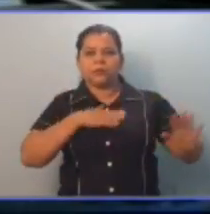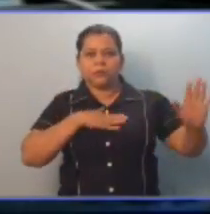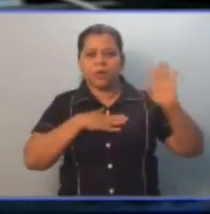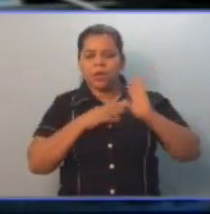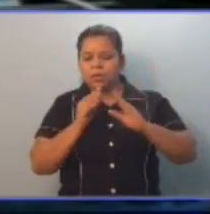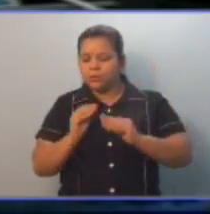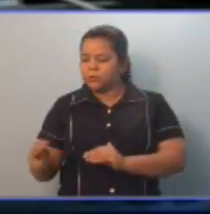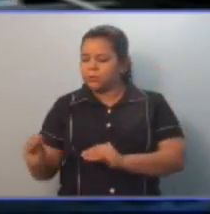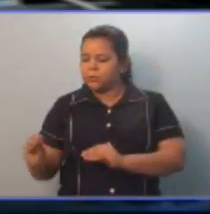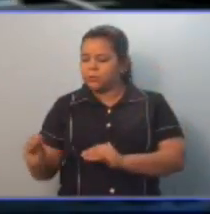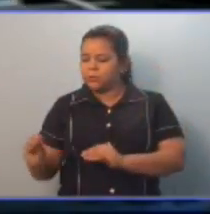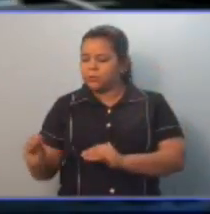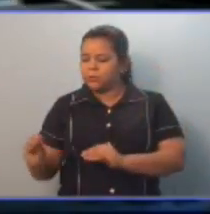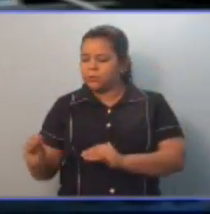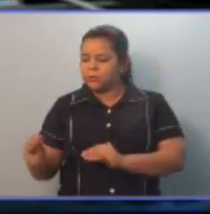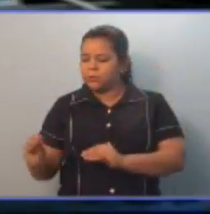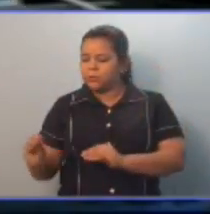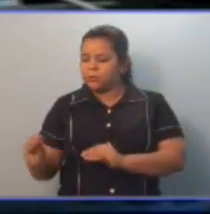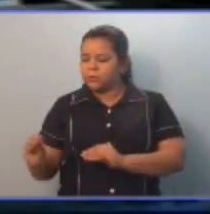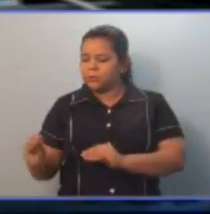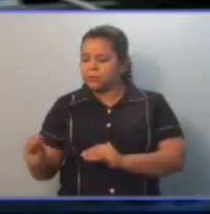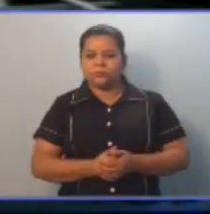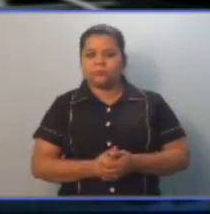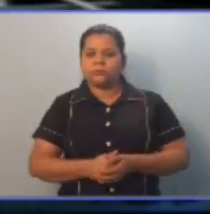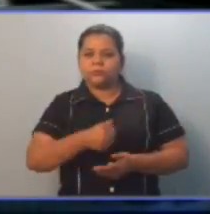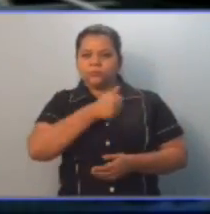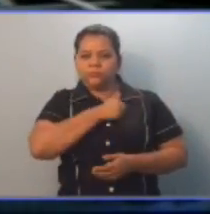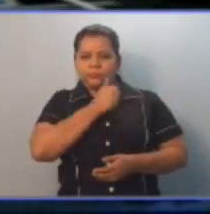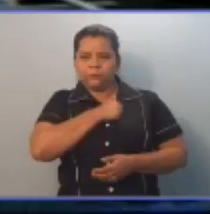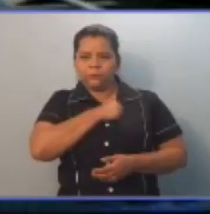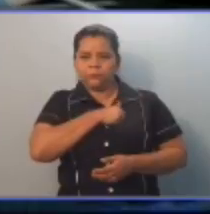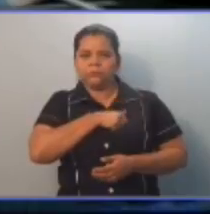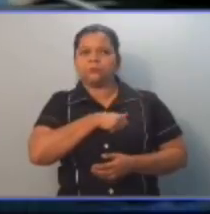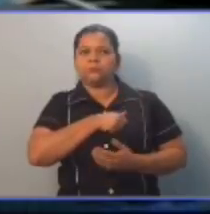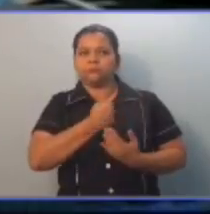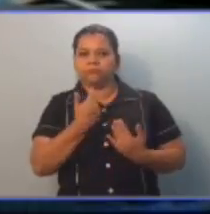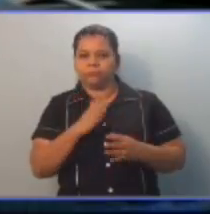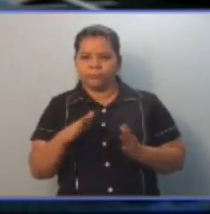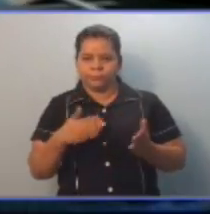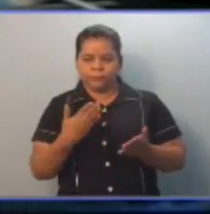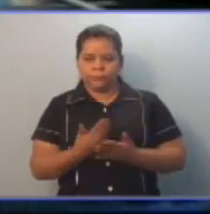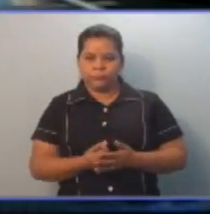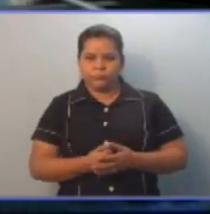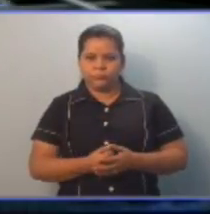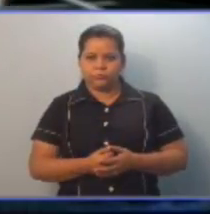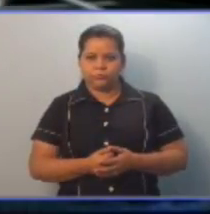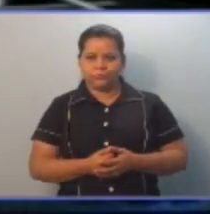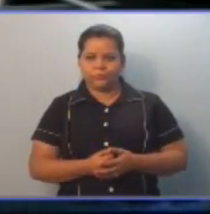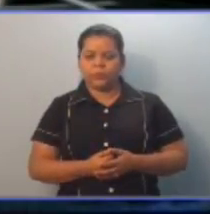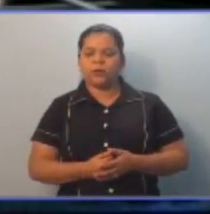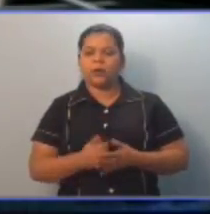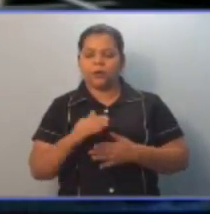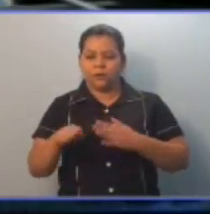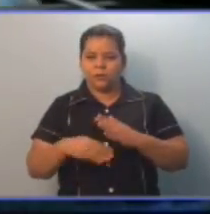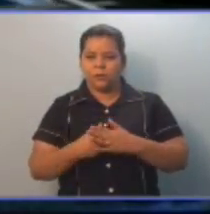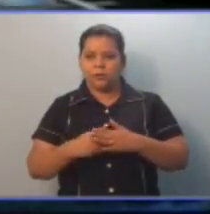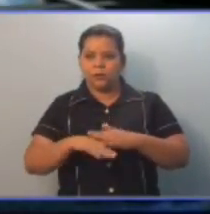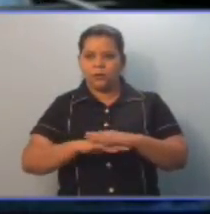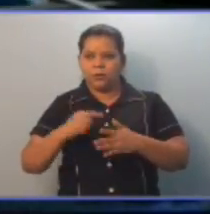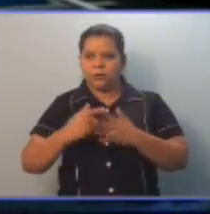exacto cumplimiento de los deberes que el cargo le imponga, por cuya infracción será responsable conforme a las